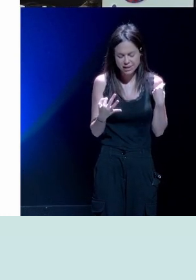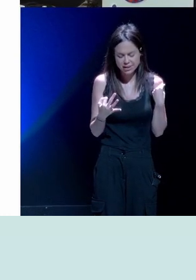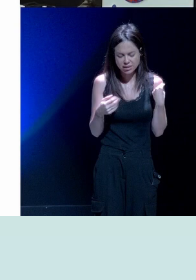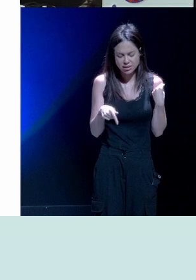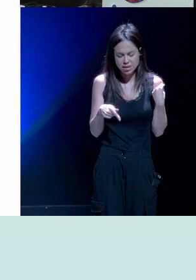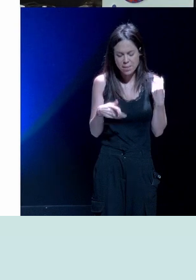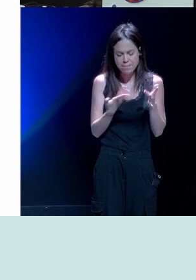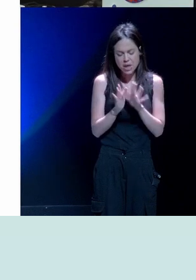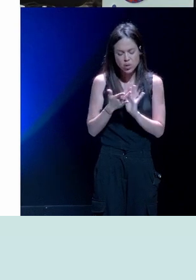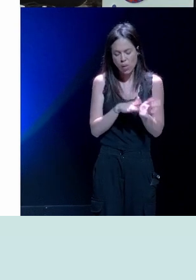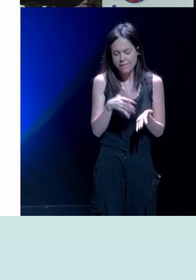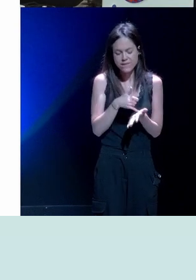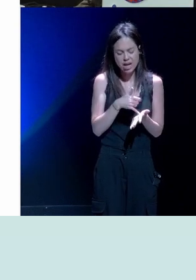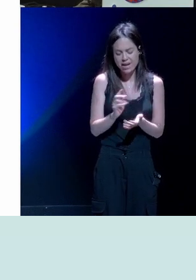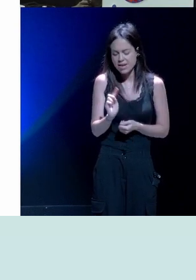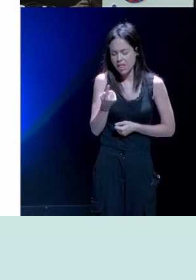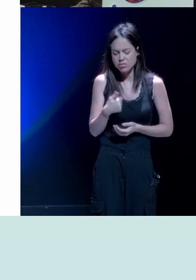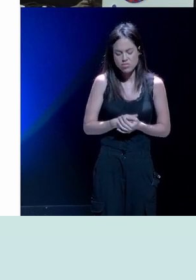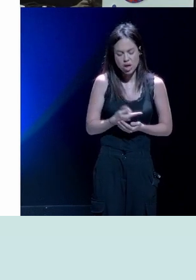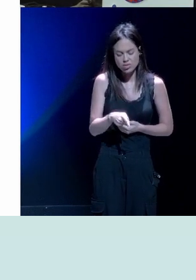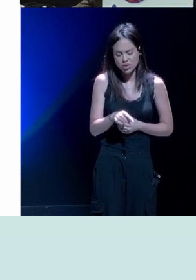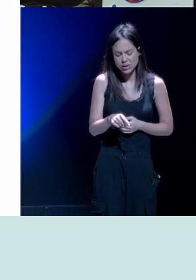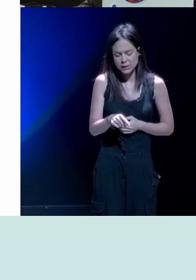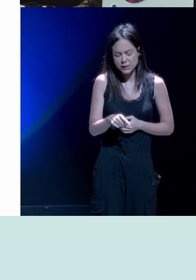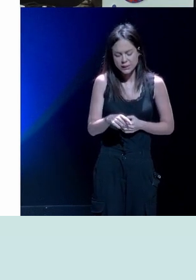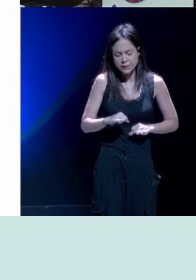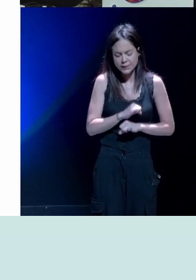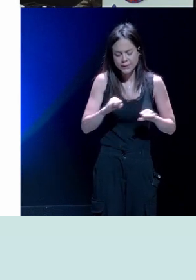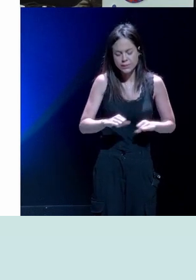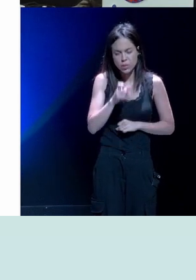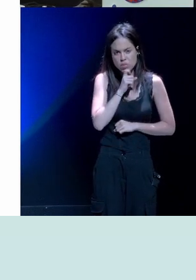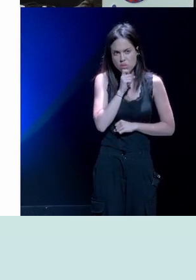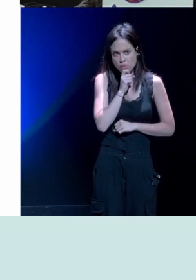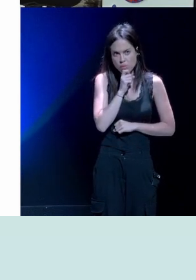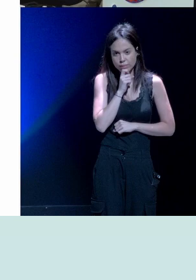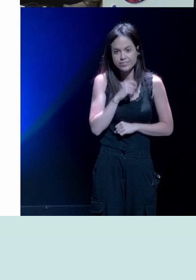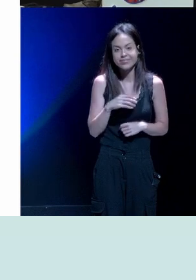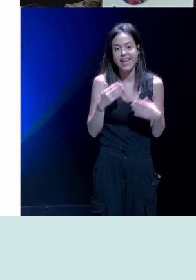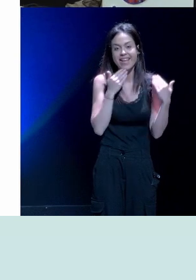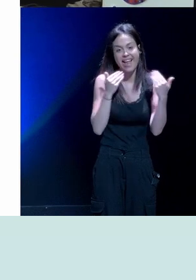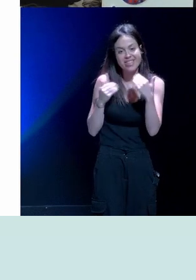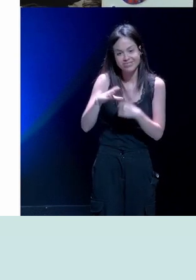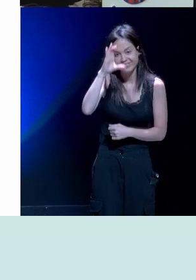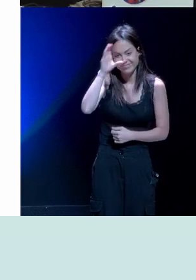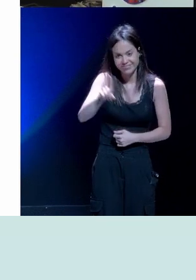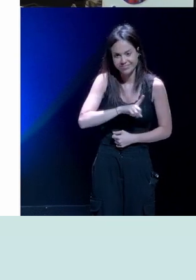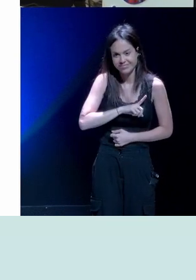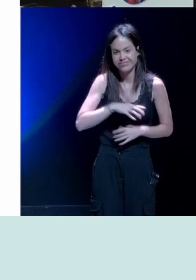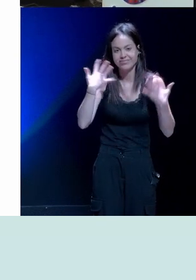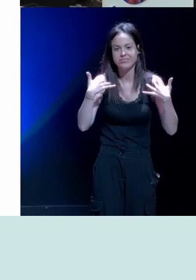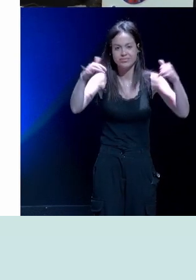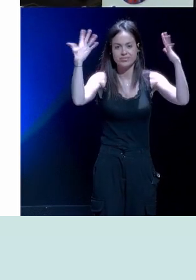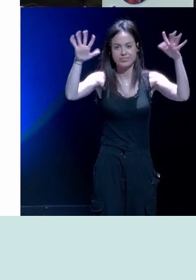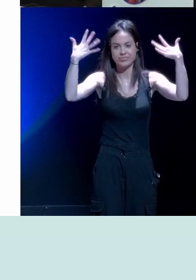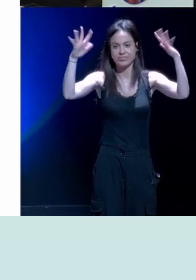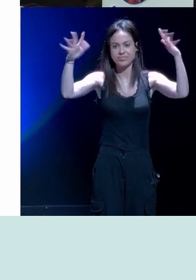más frágiles? ¿Cuáles son los que hay que valorar y cómo podemos hacerlo? Muchas gracias por su atención.